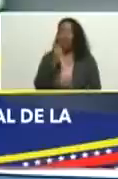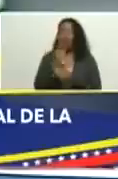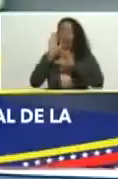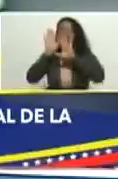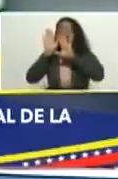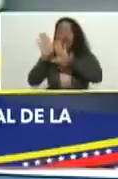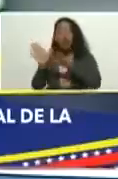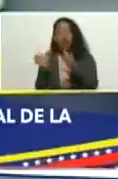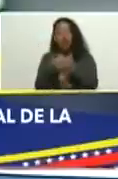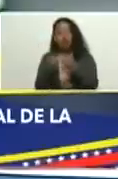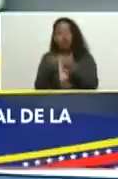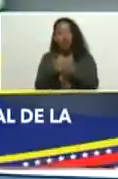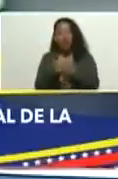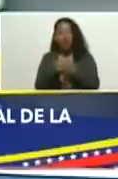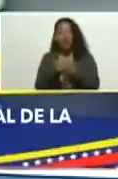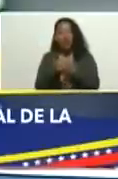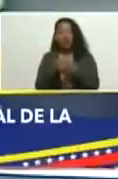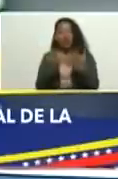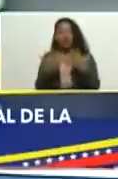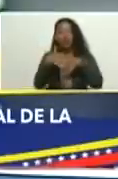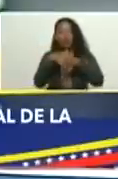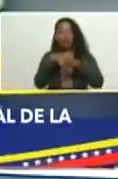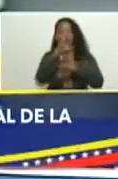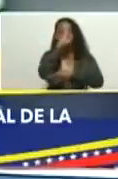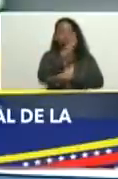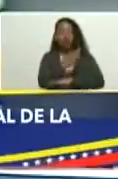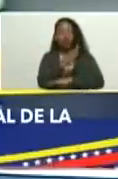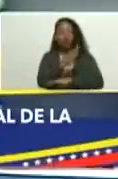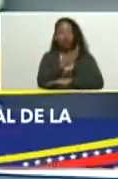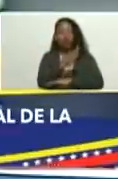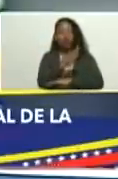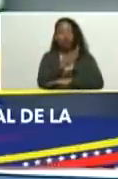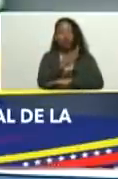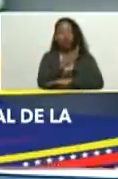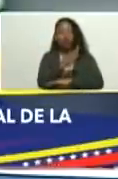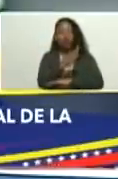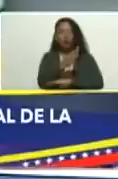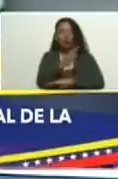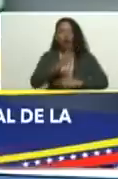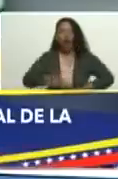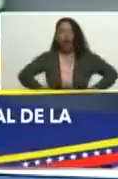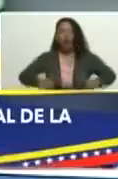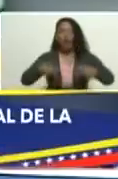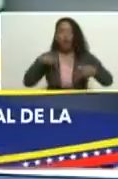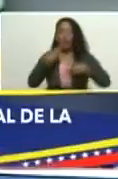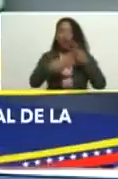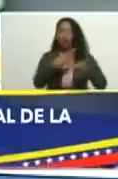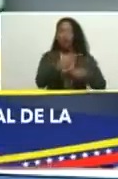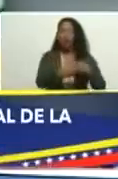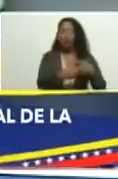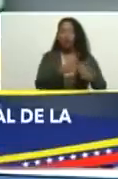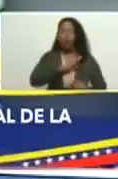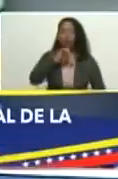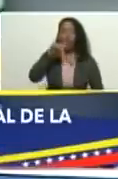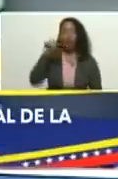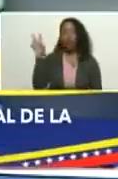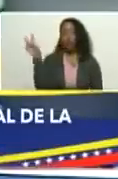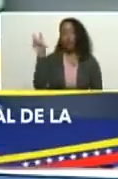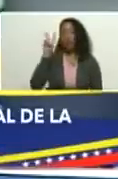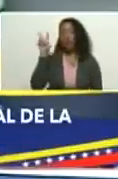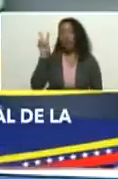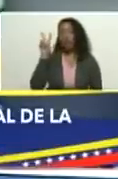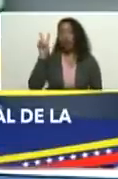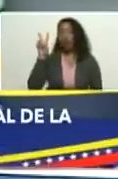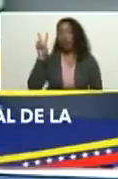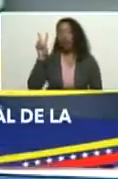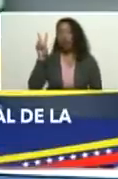sindicatos involucrados directamente en la vida productiva, en la productividad,